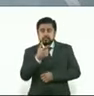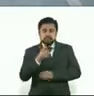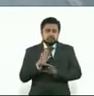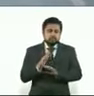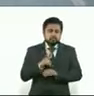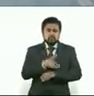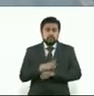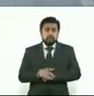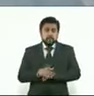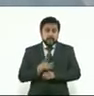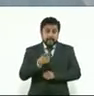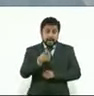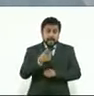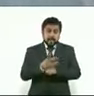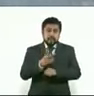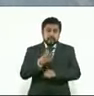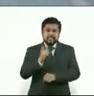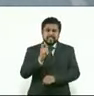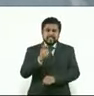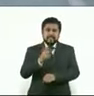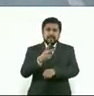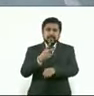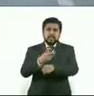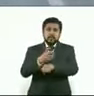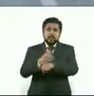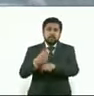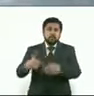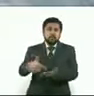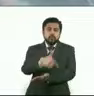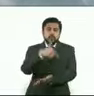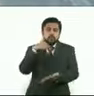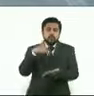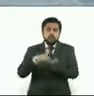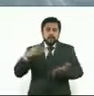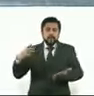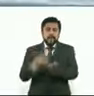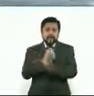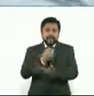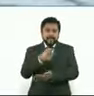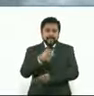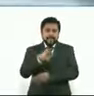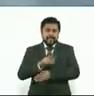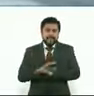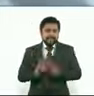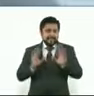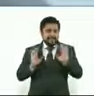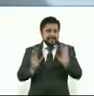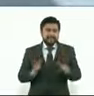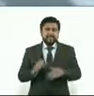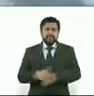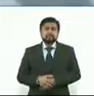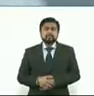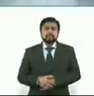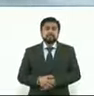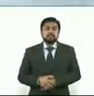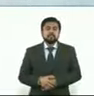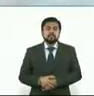segunda posición. Está terminando Martín este recorrido también con